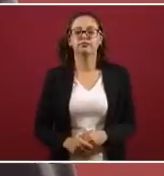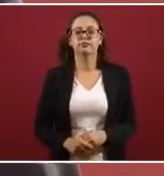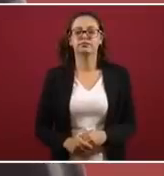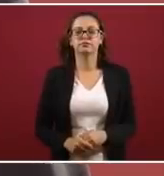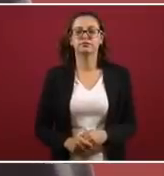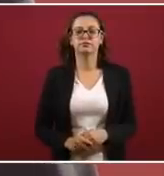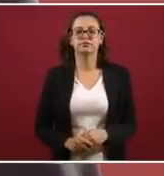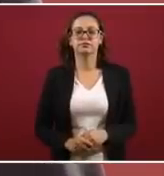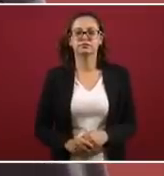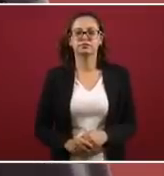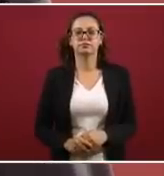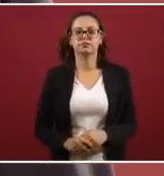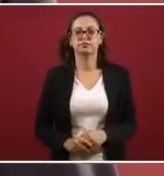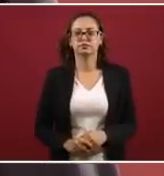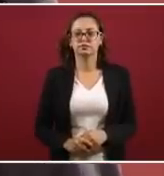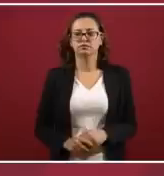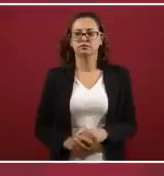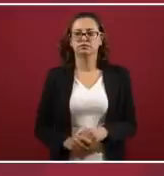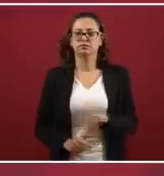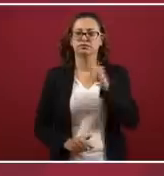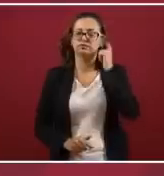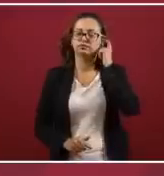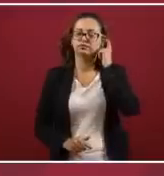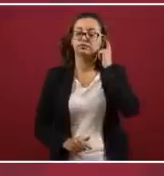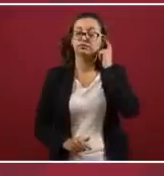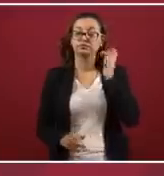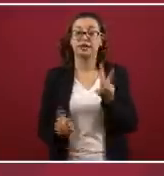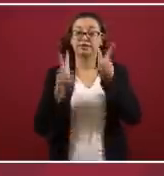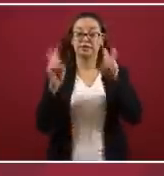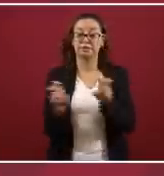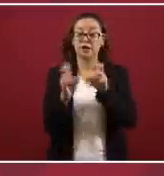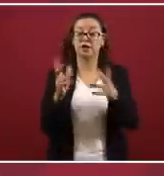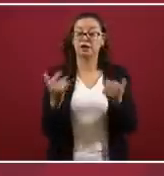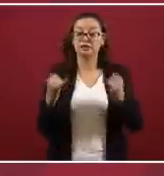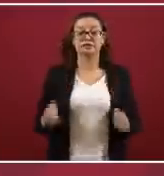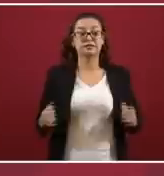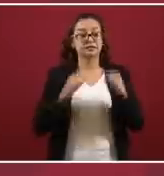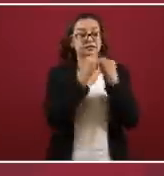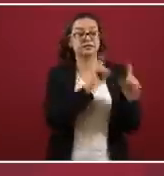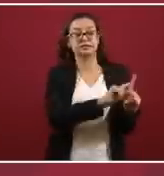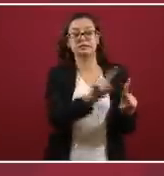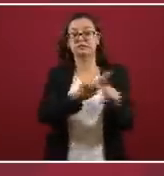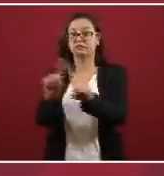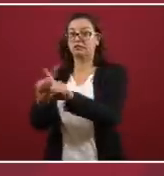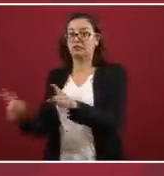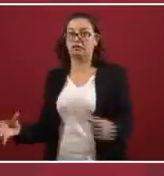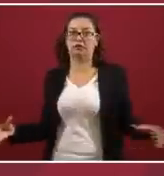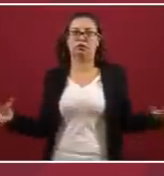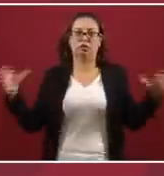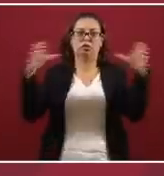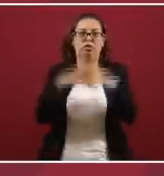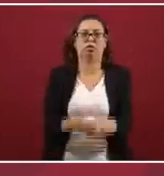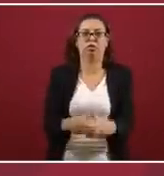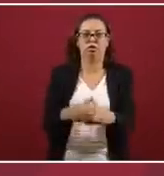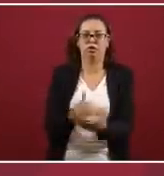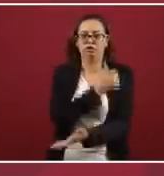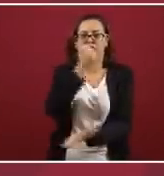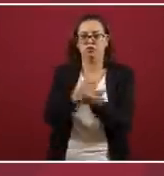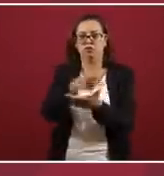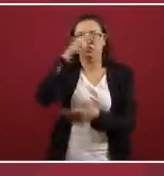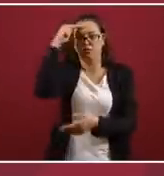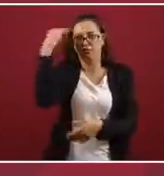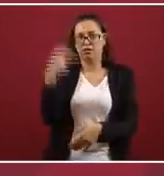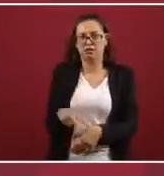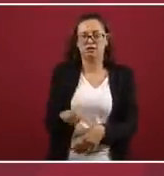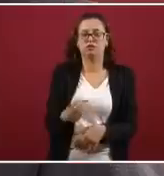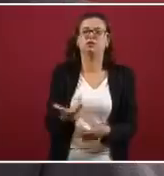Lo de la descentralización va avanzando, no como quisiéramos, porque como